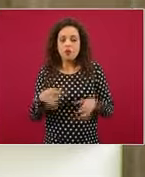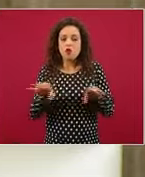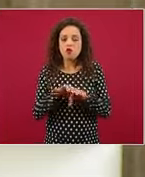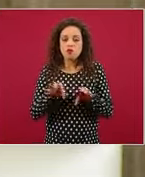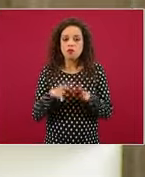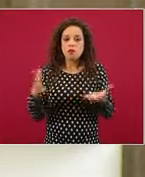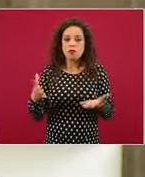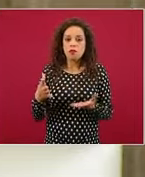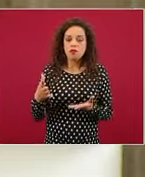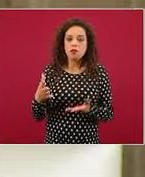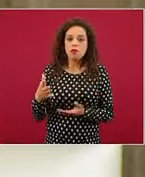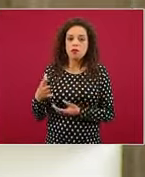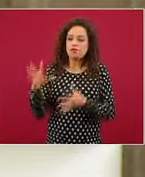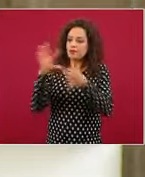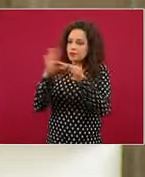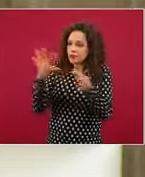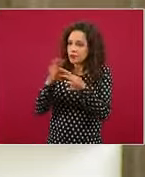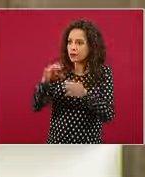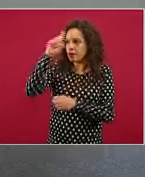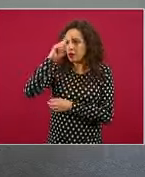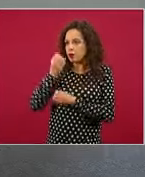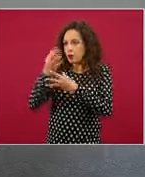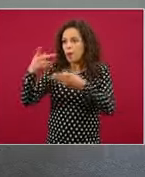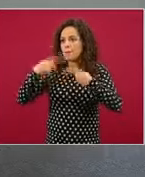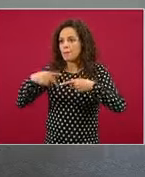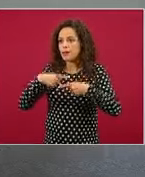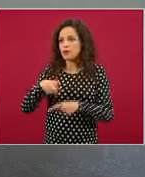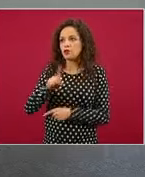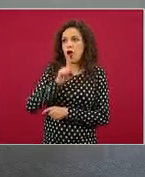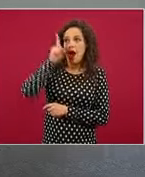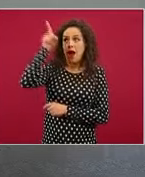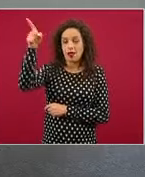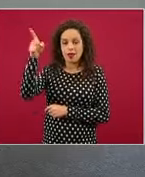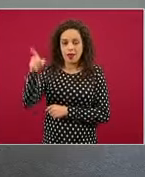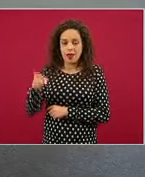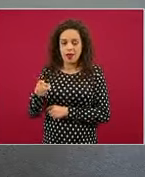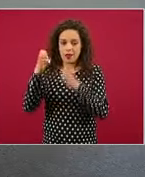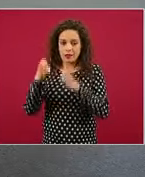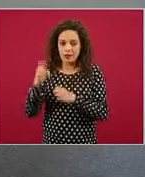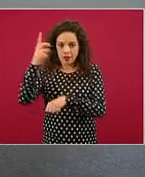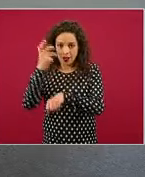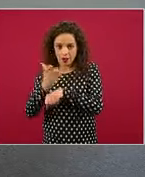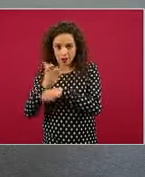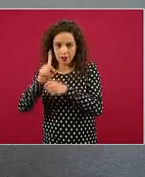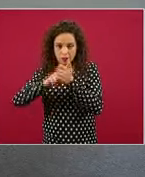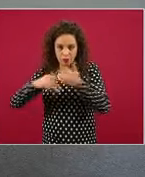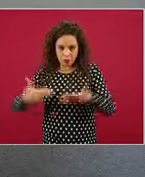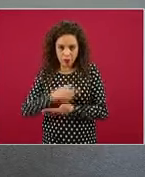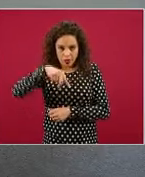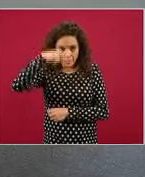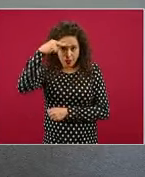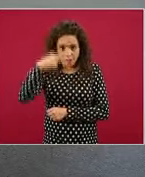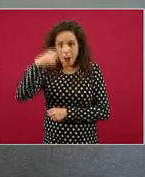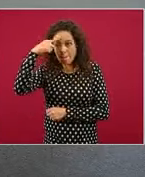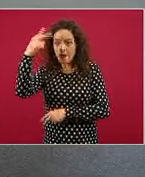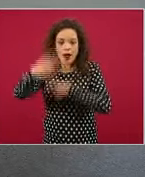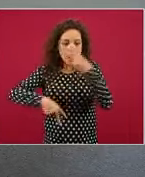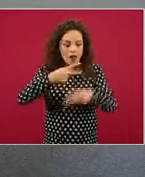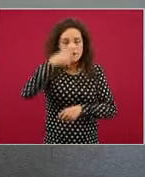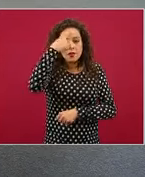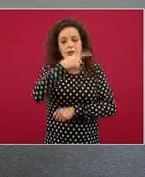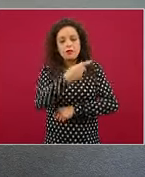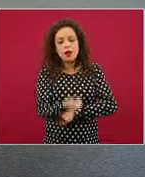en este caso, para que tengan la confianza de vacunarse una vez que la vacuna haya salido del